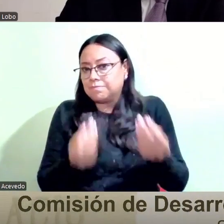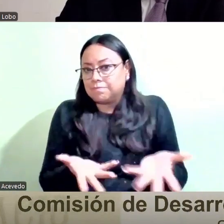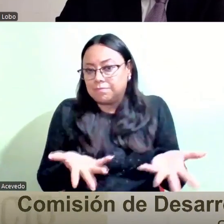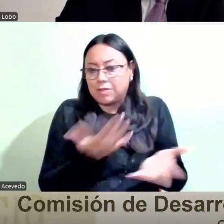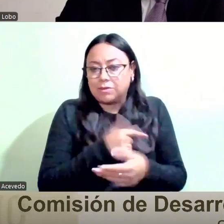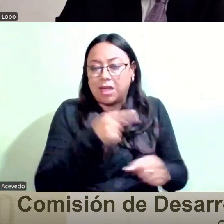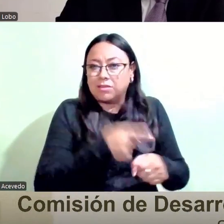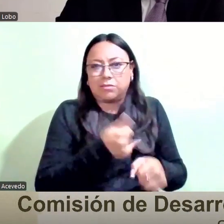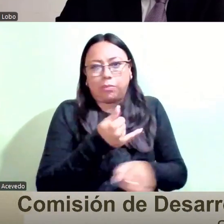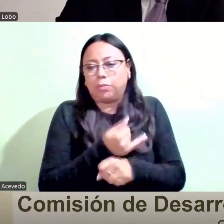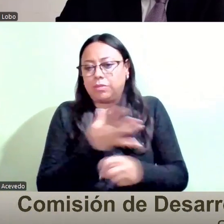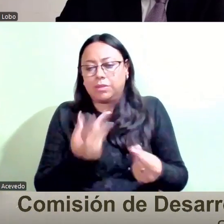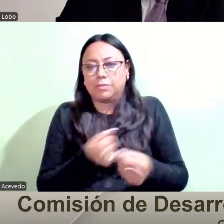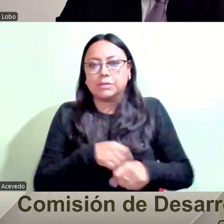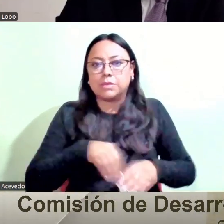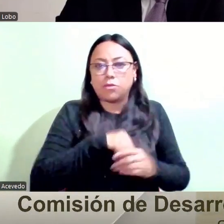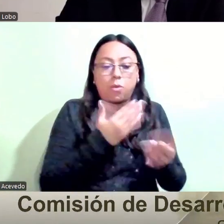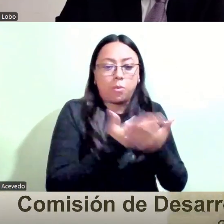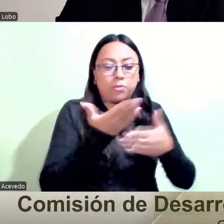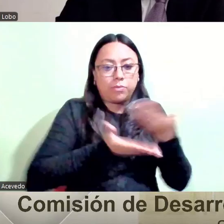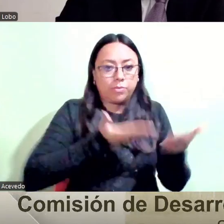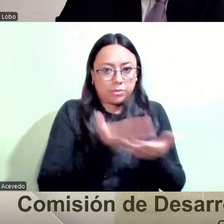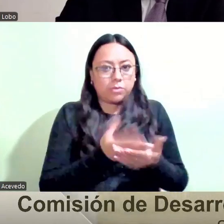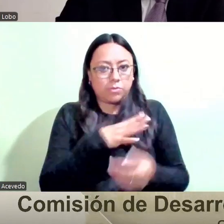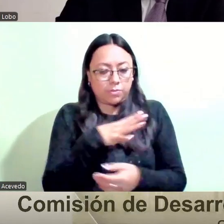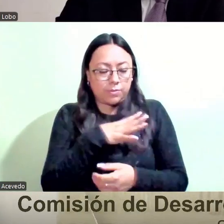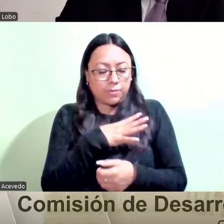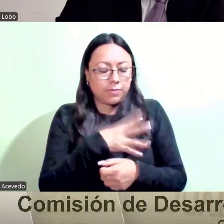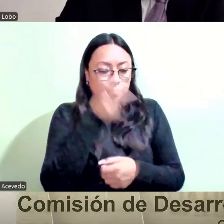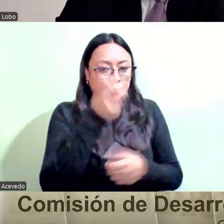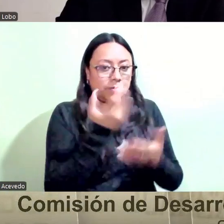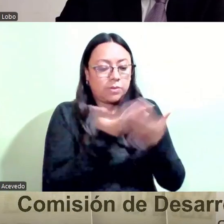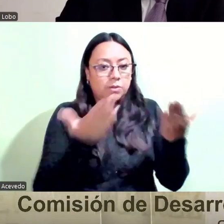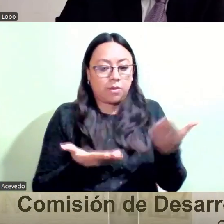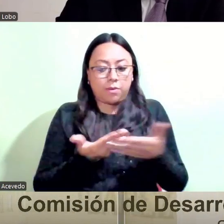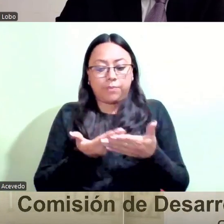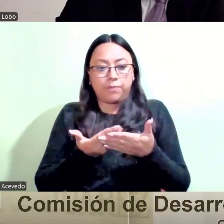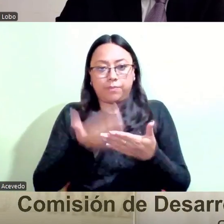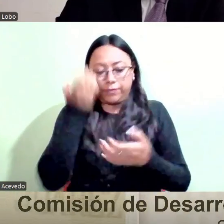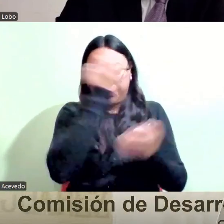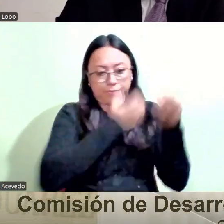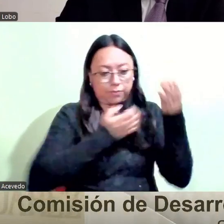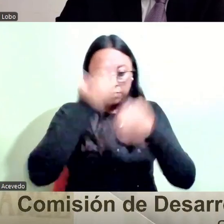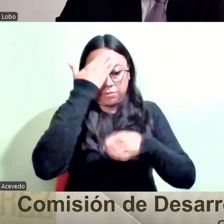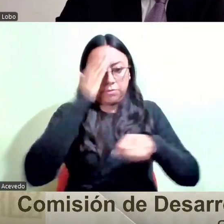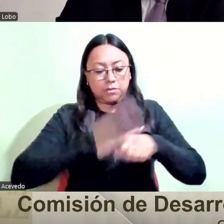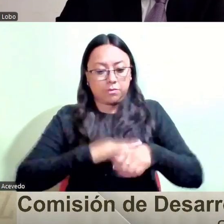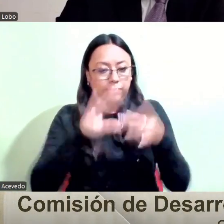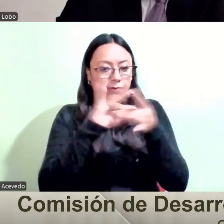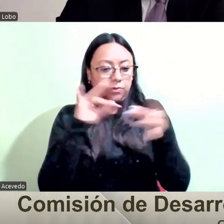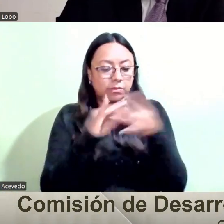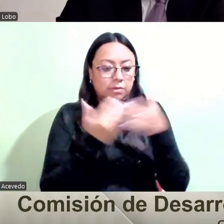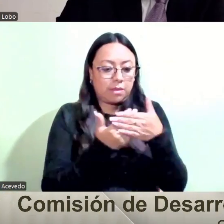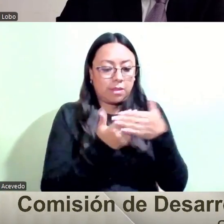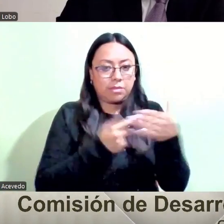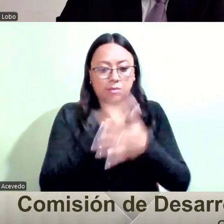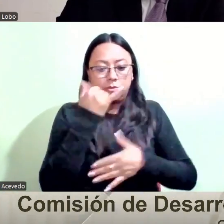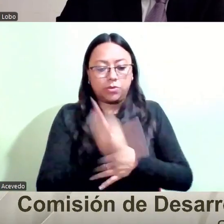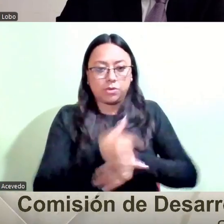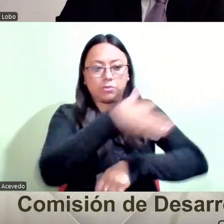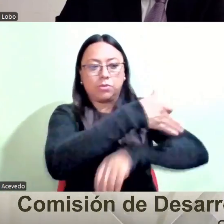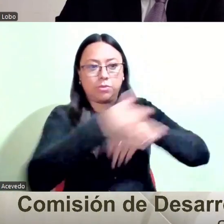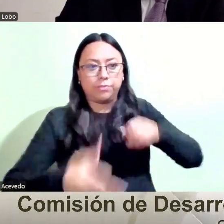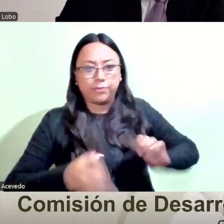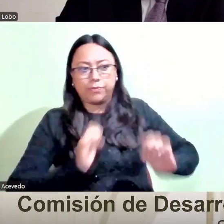de uso de suelo planteado en el instrumento. Ahora bien, al realizar un análisis de la memoria descriptiva del anteproyecto arquitectónico que se adjunta a la